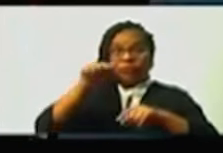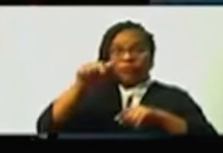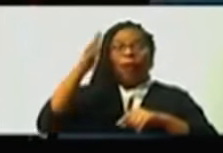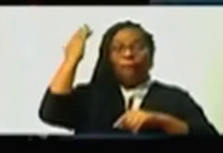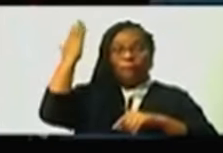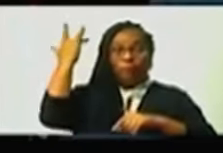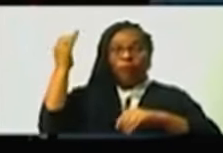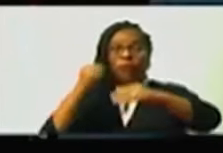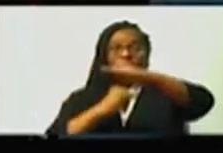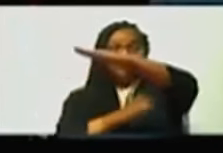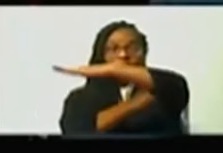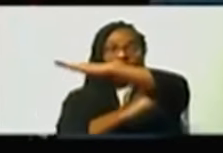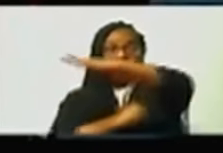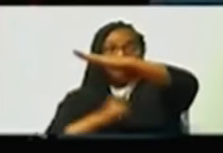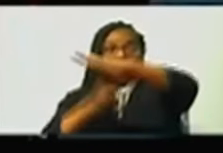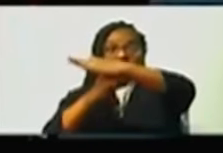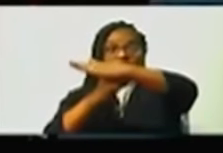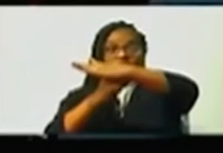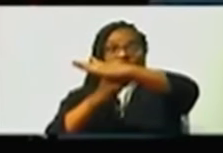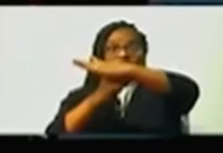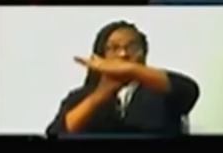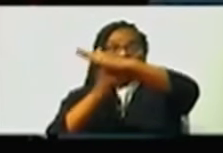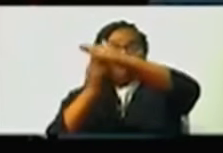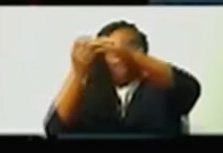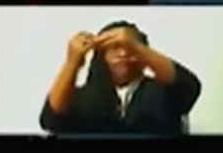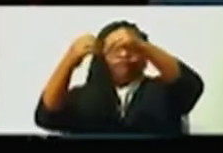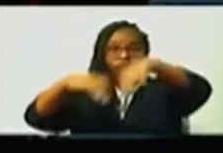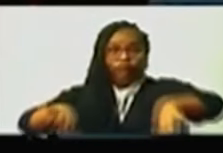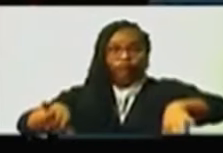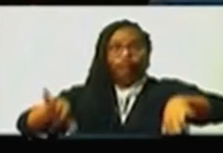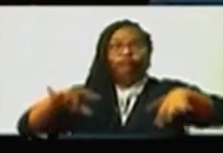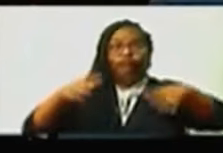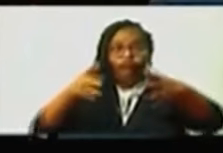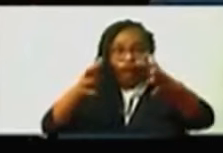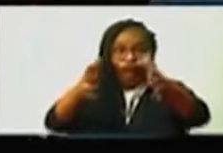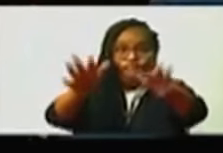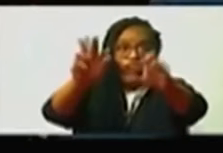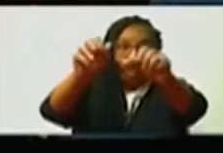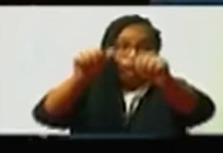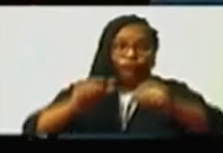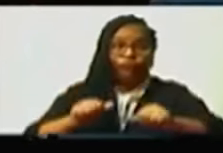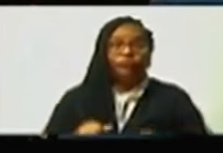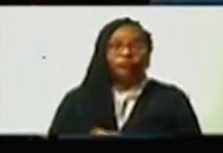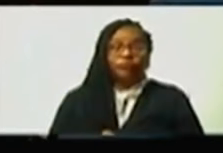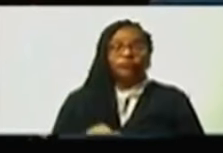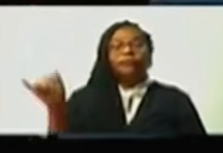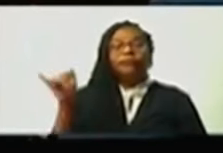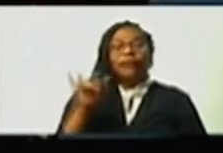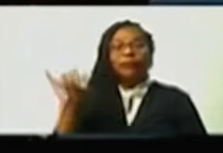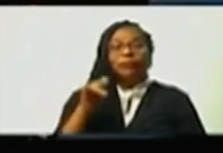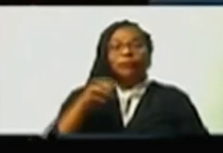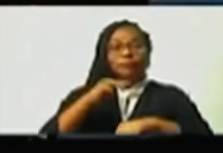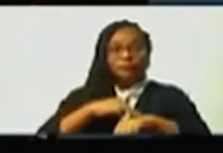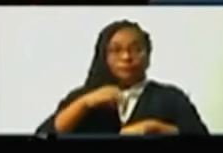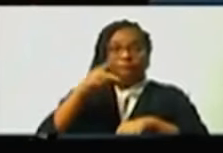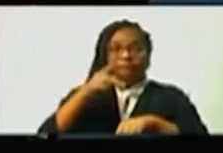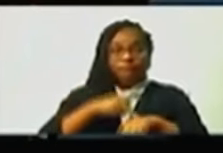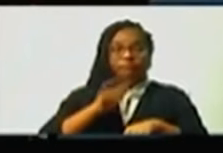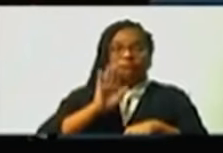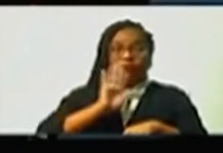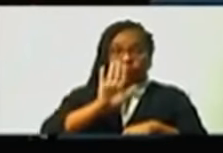Plata, que tiene aproximadamente el 60-70% de zonas rurales,